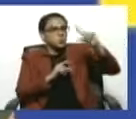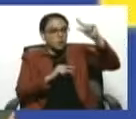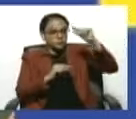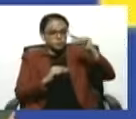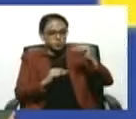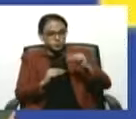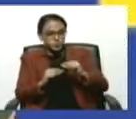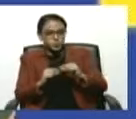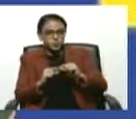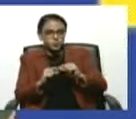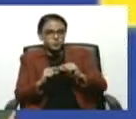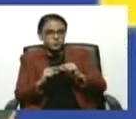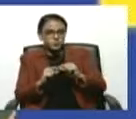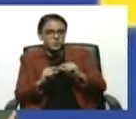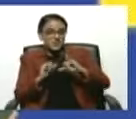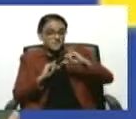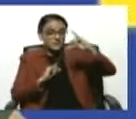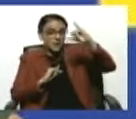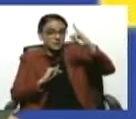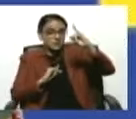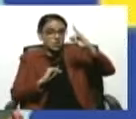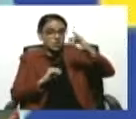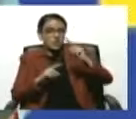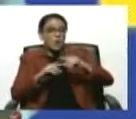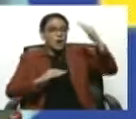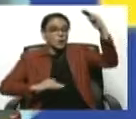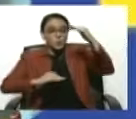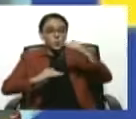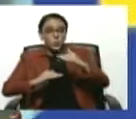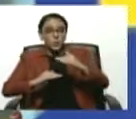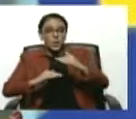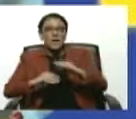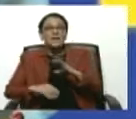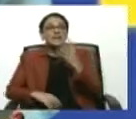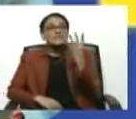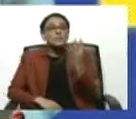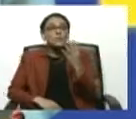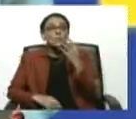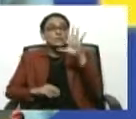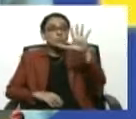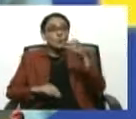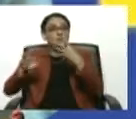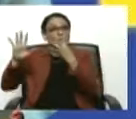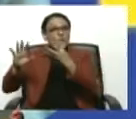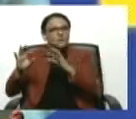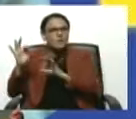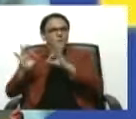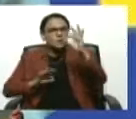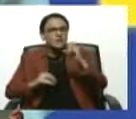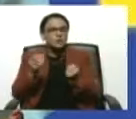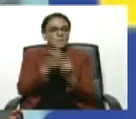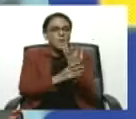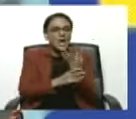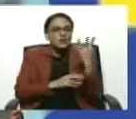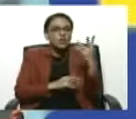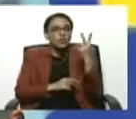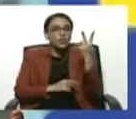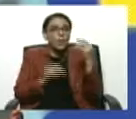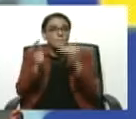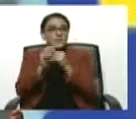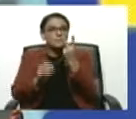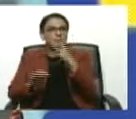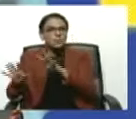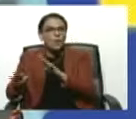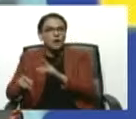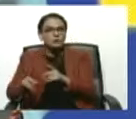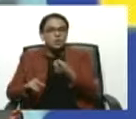344.000% de inflación anual a un 59% en mayo del 2024 es